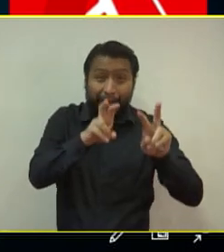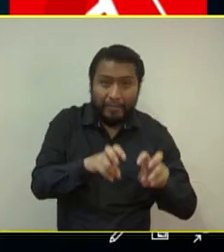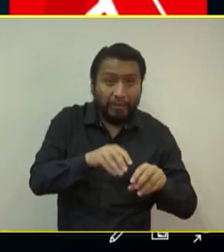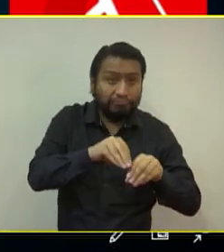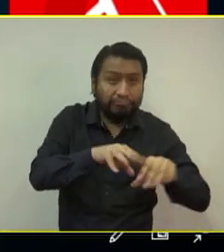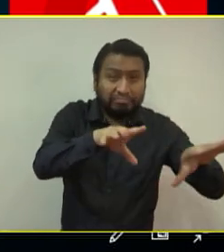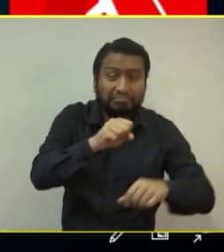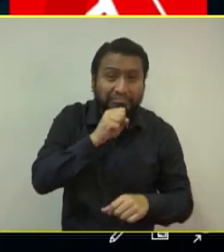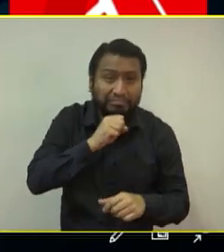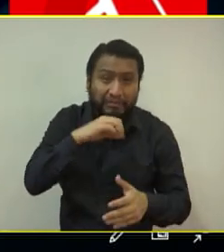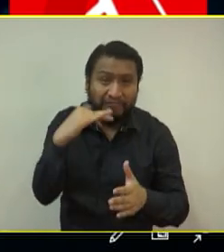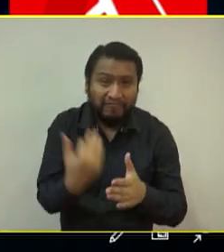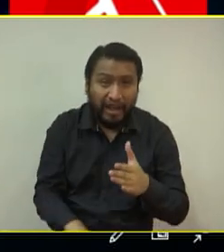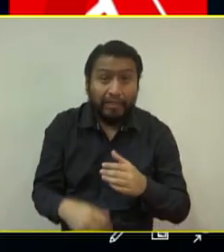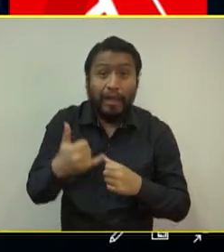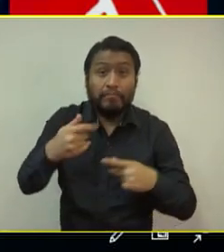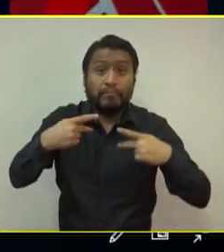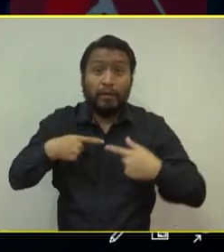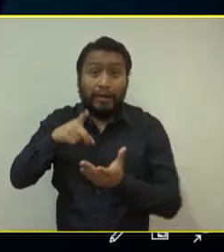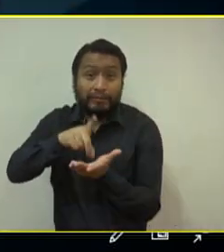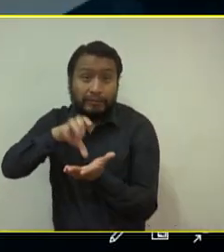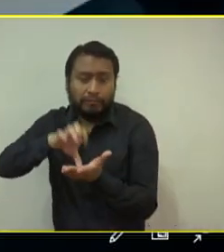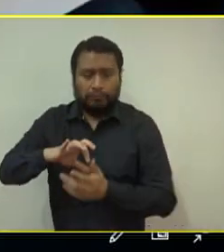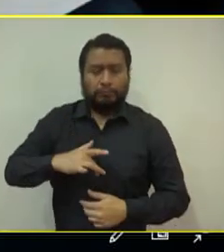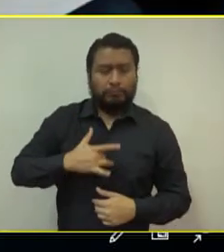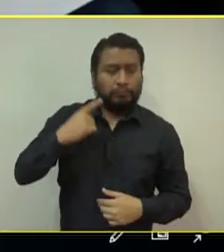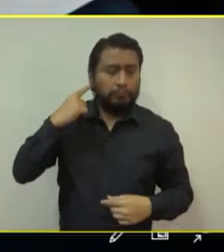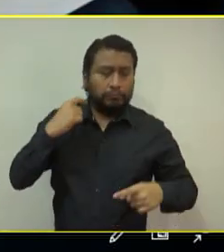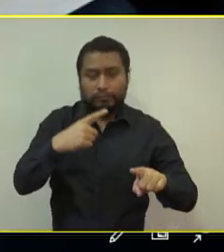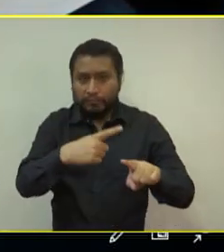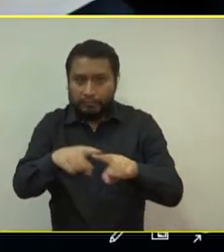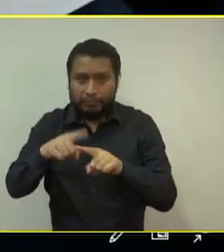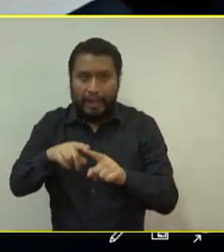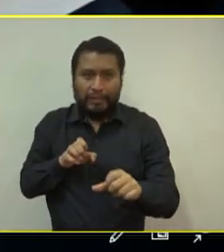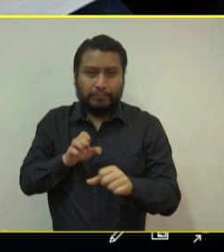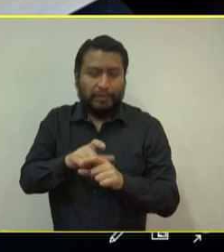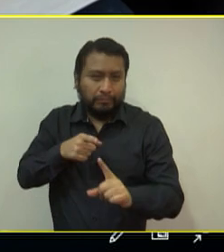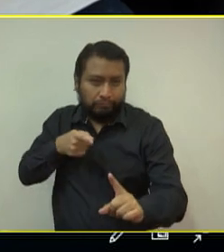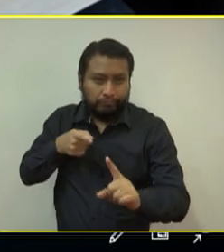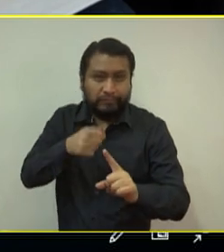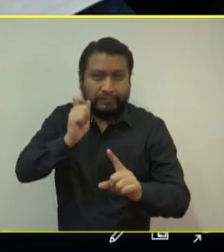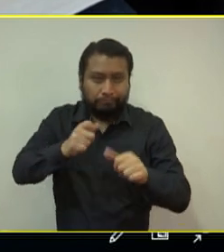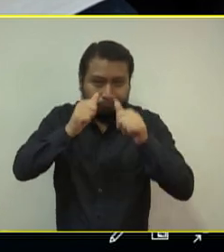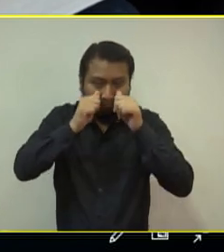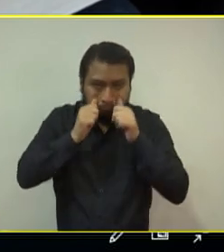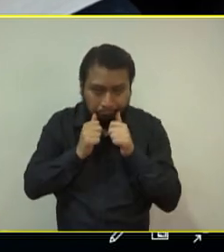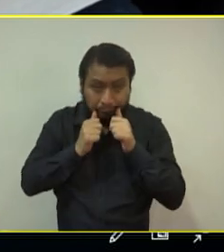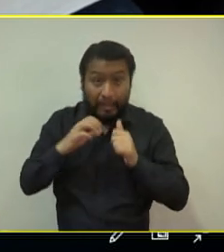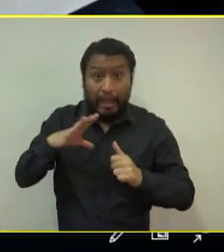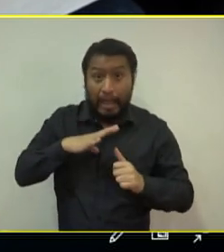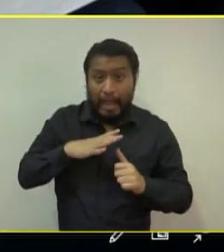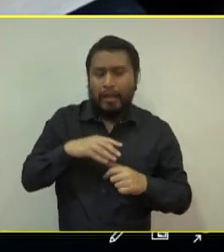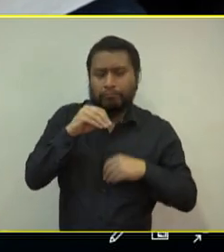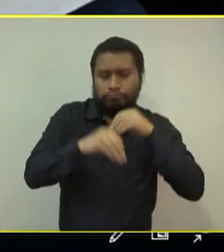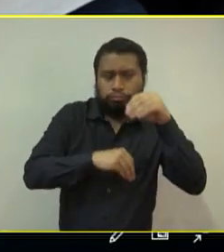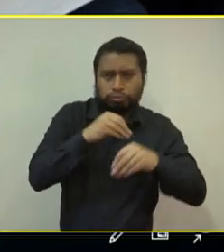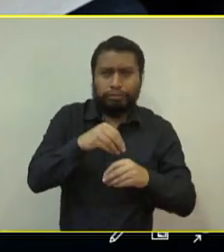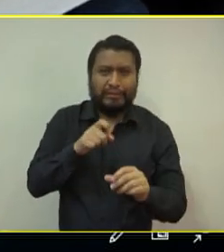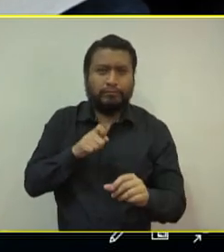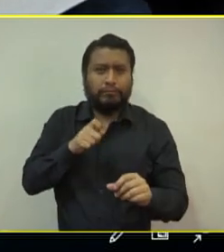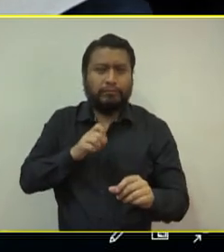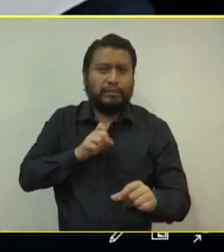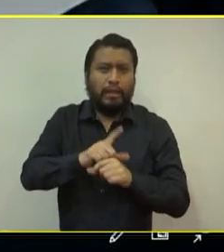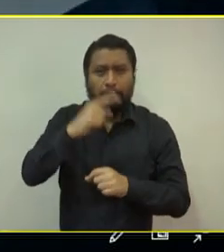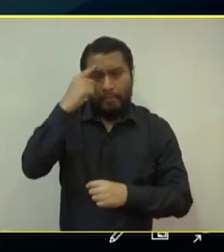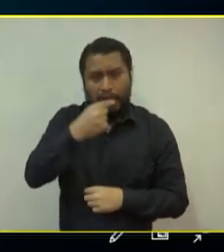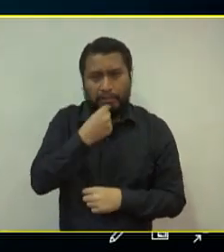las personas con discapacidades sensoriales, en especial la discapacidad visual, con contenidos dirigidos a niñas y niños entre los 8